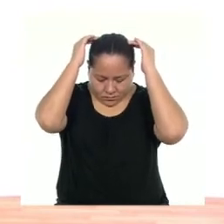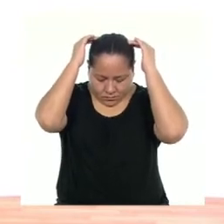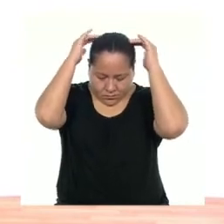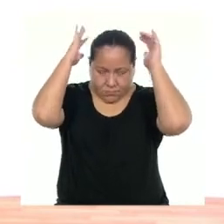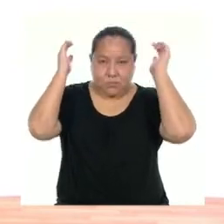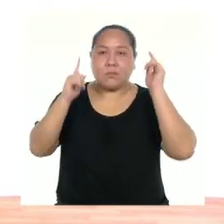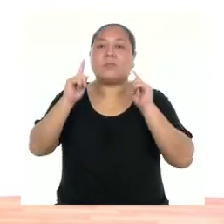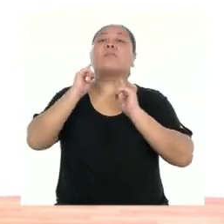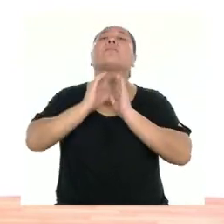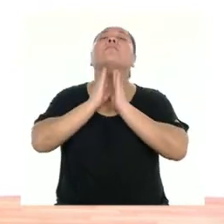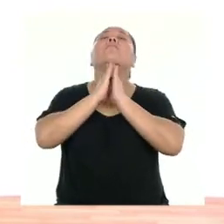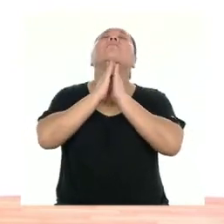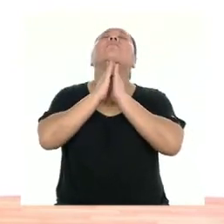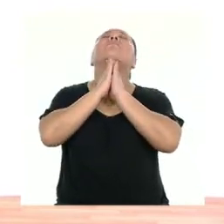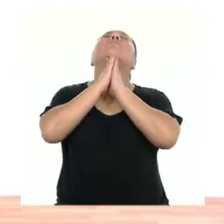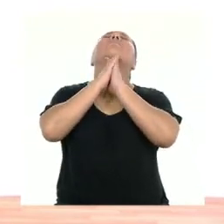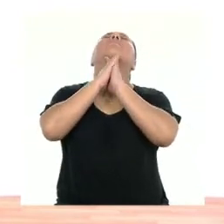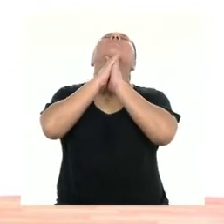y hacia atrás.